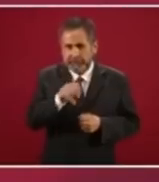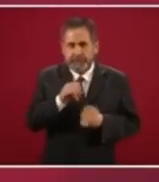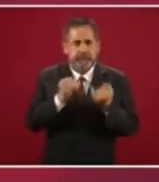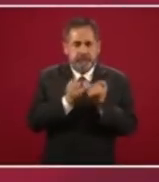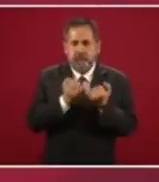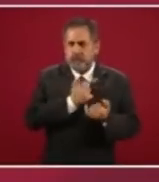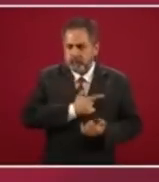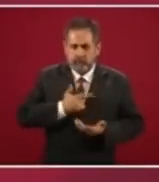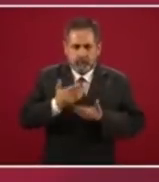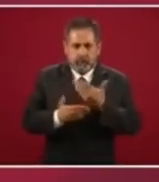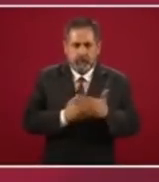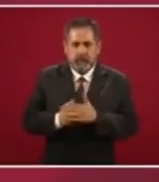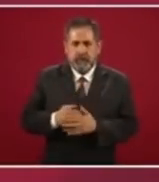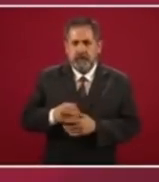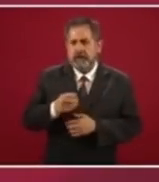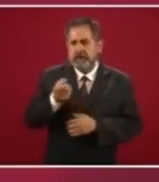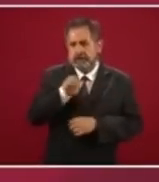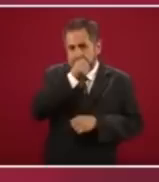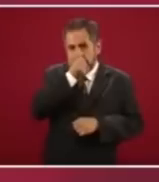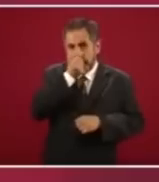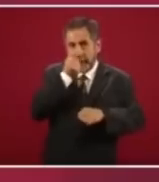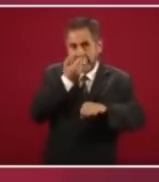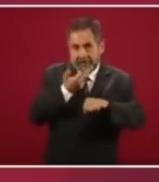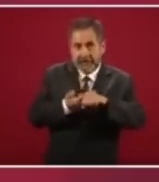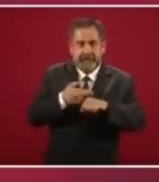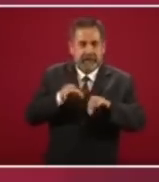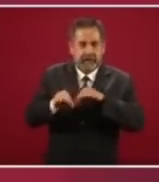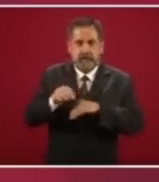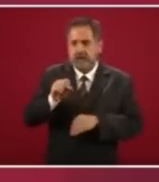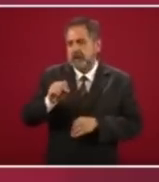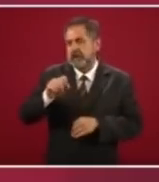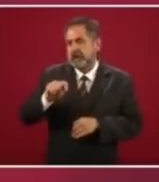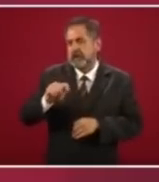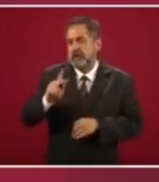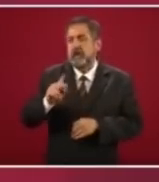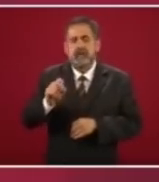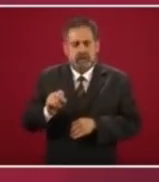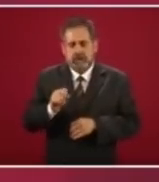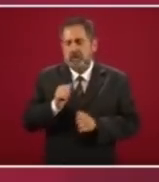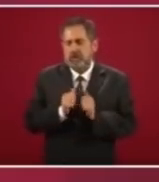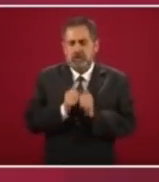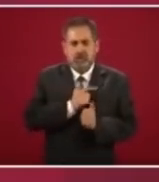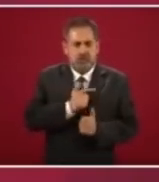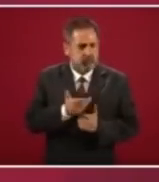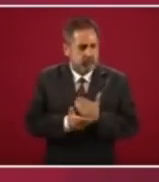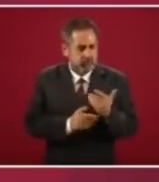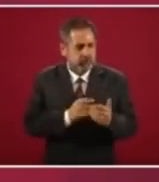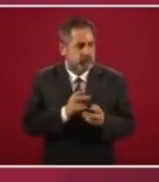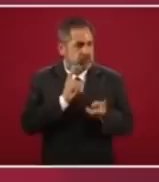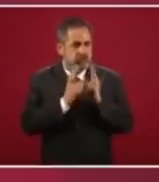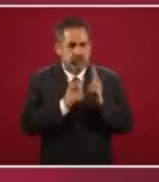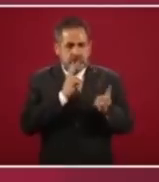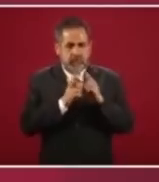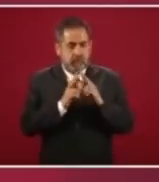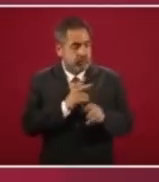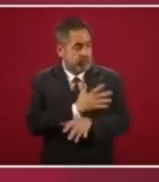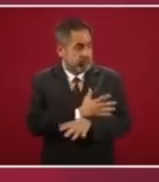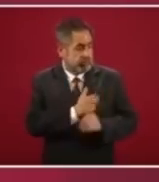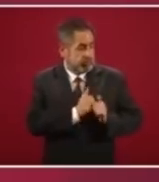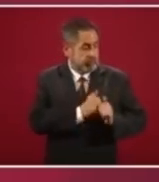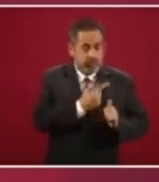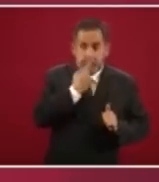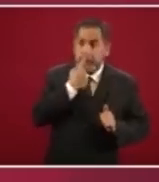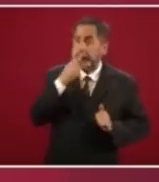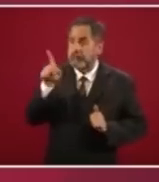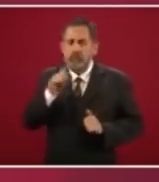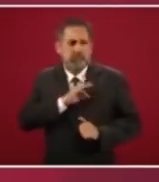la Secretaría del Trabajo están abiertas para poderlos recibir y en su caso para poderlos acompañar. Recordemos